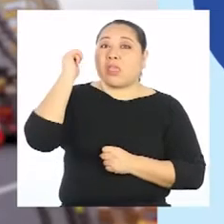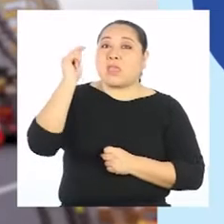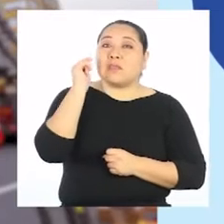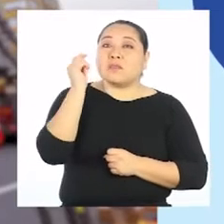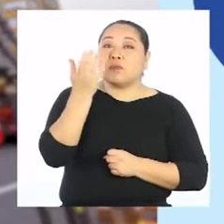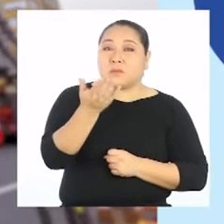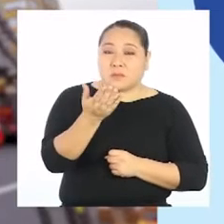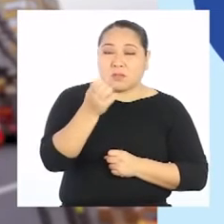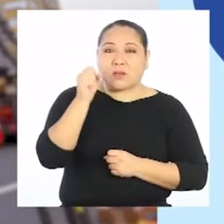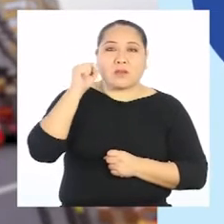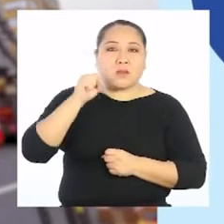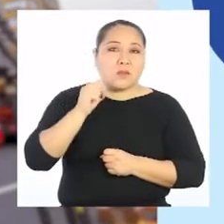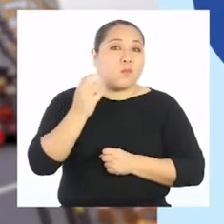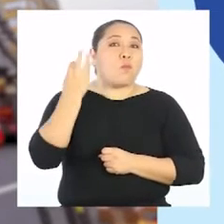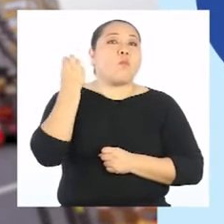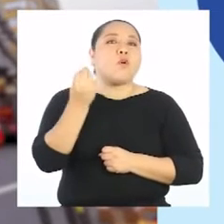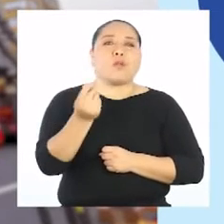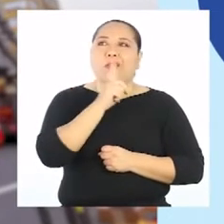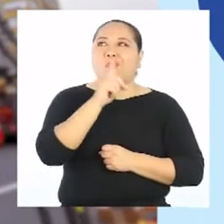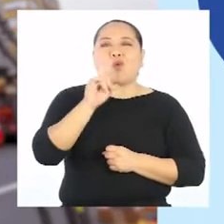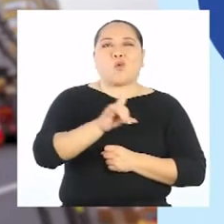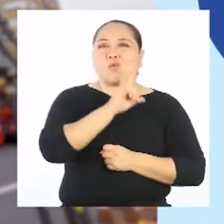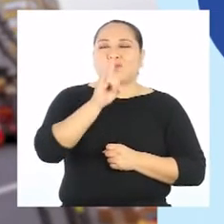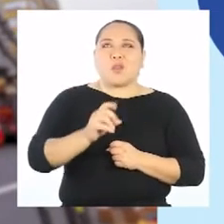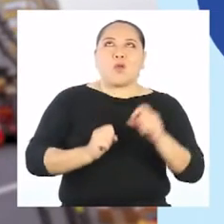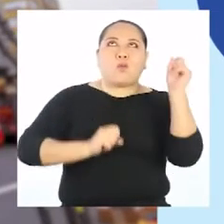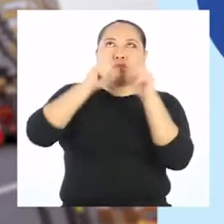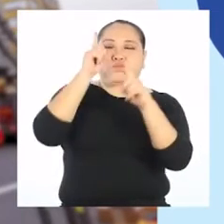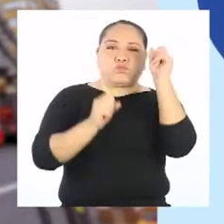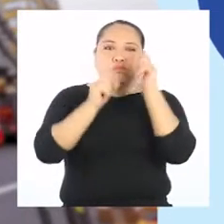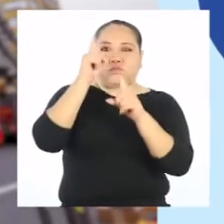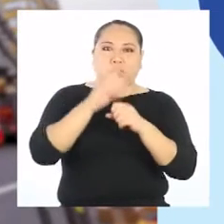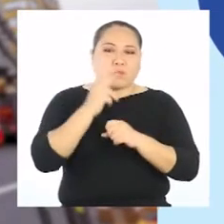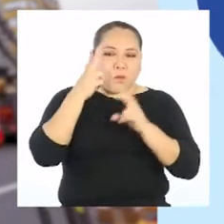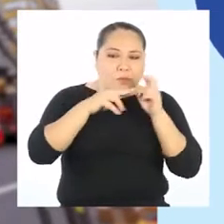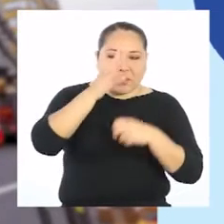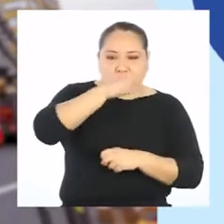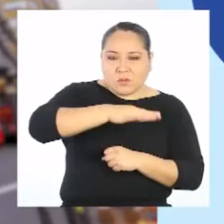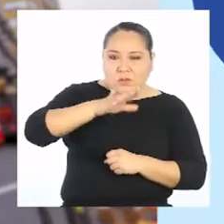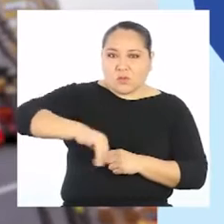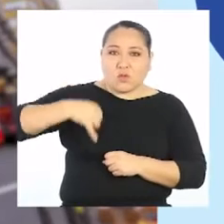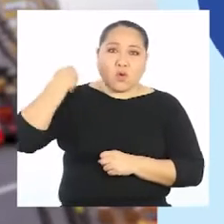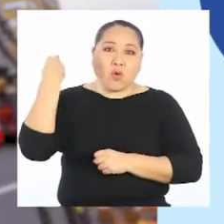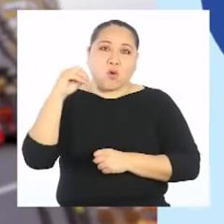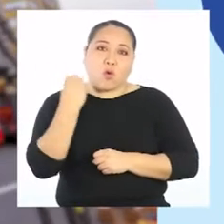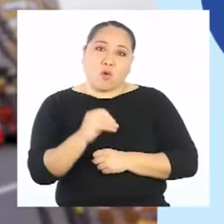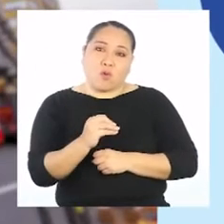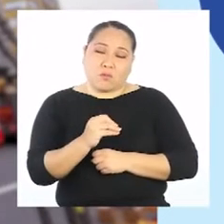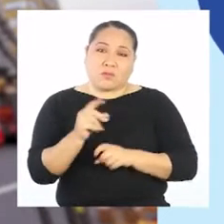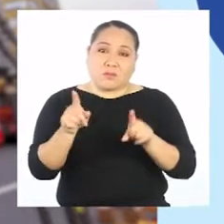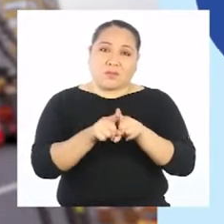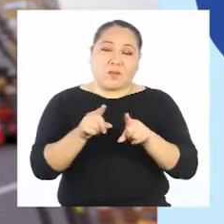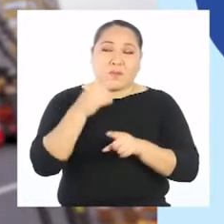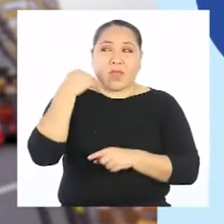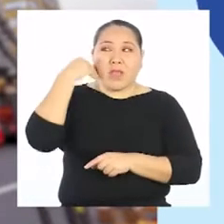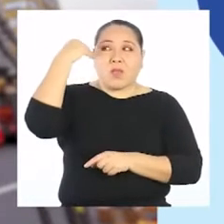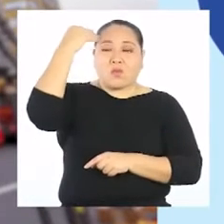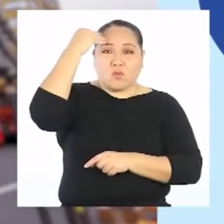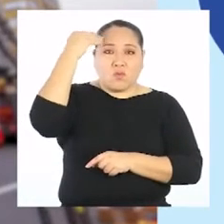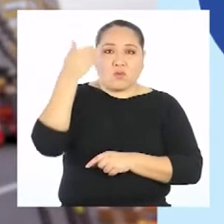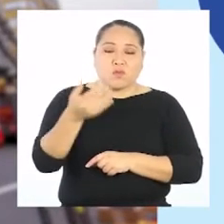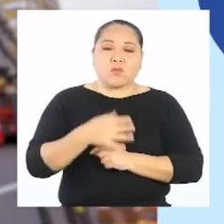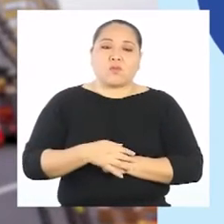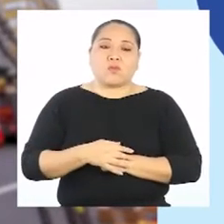mejor testimonio de por qué no debemos usar fuegos pirotécnicos. Hemos visto niños, jóvenes e incluso